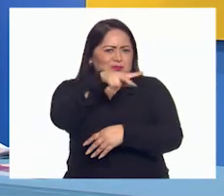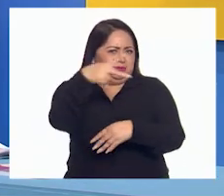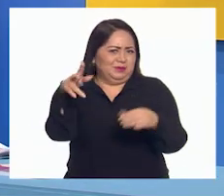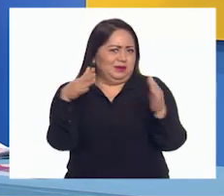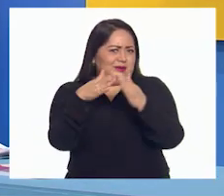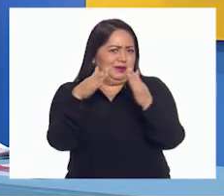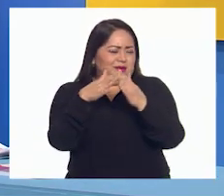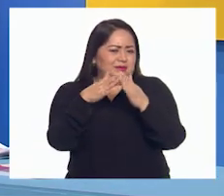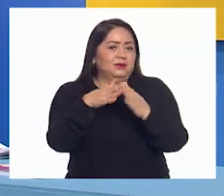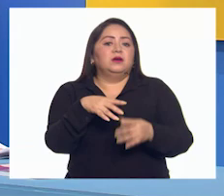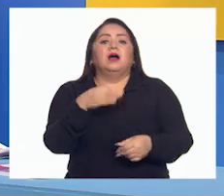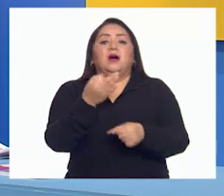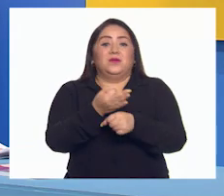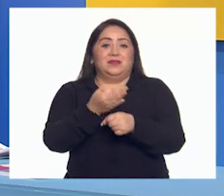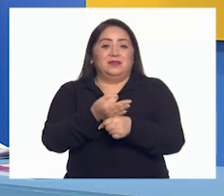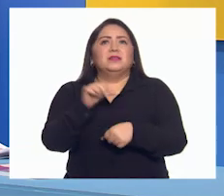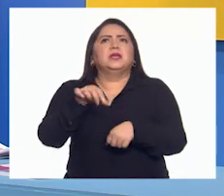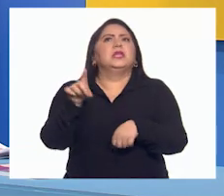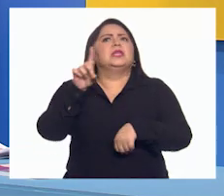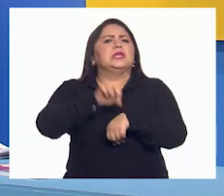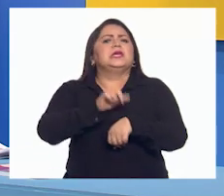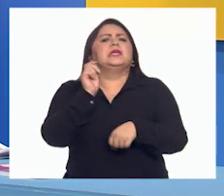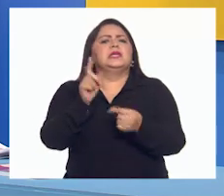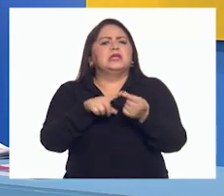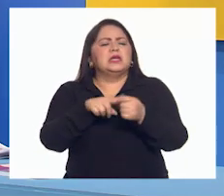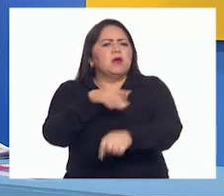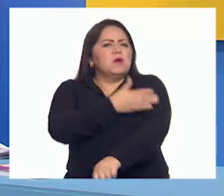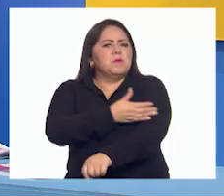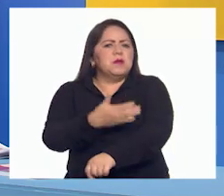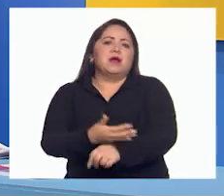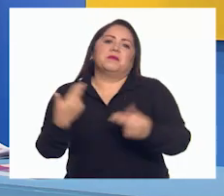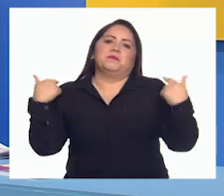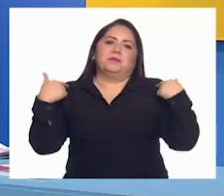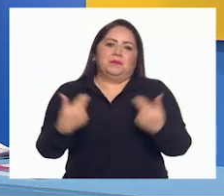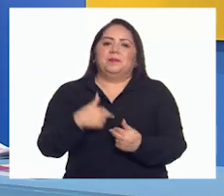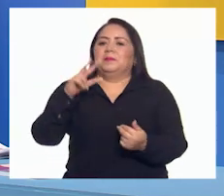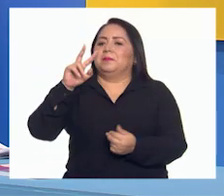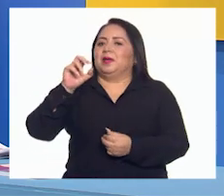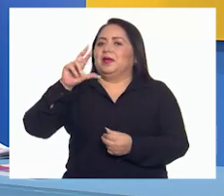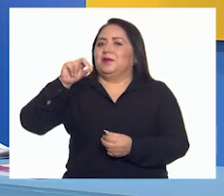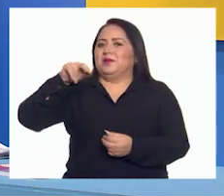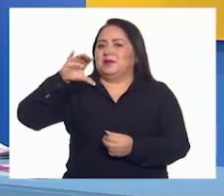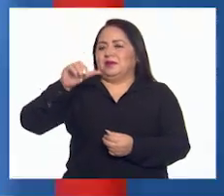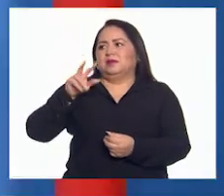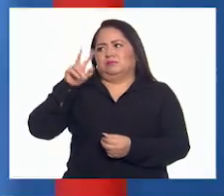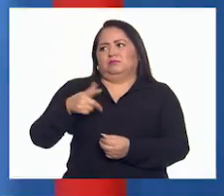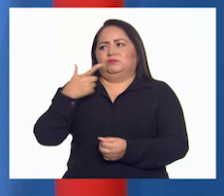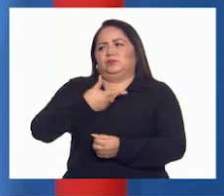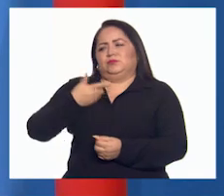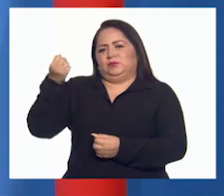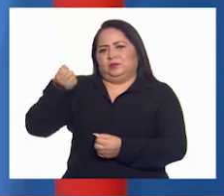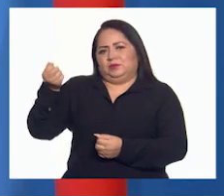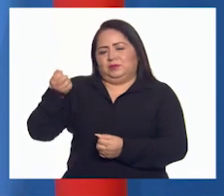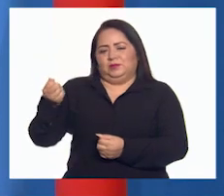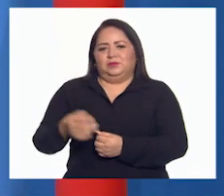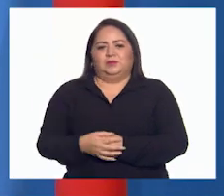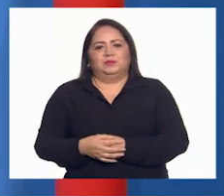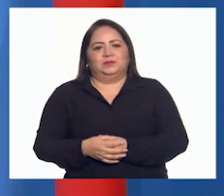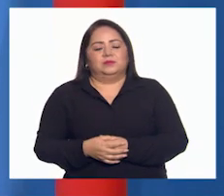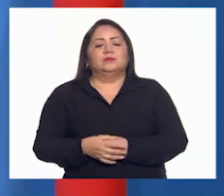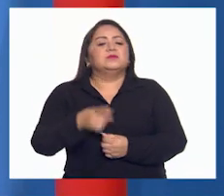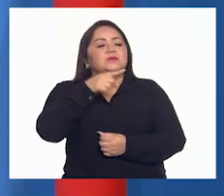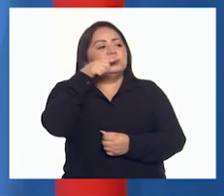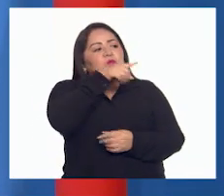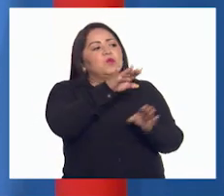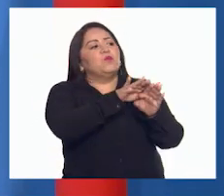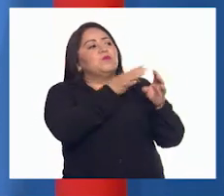hogares. Y para ello, el día de hoy nos acompaña la maestra Verónica Hernández, a quien saludo con mucho gusto. Vero, ¿cómo estás? Muy bien, Jenny,